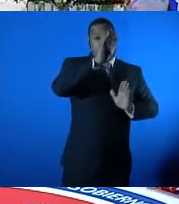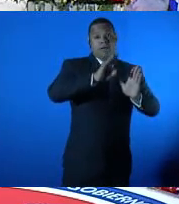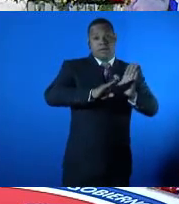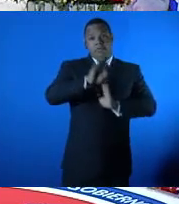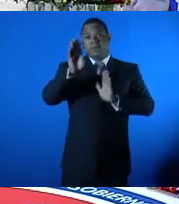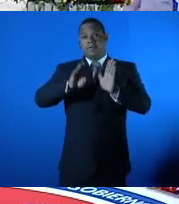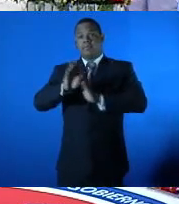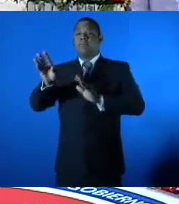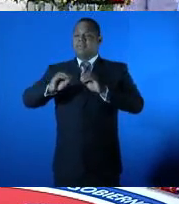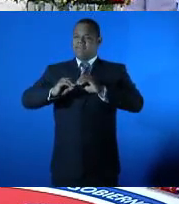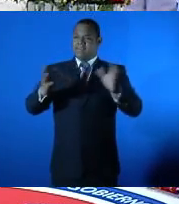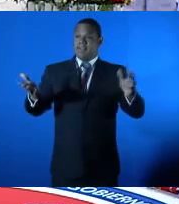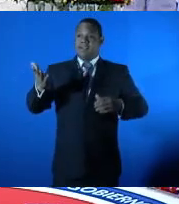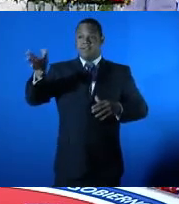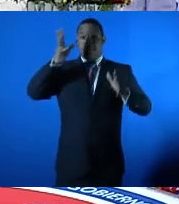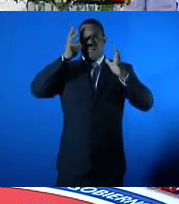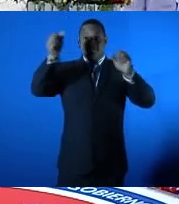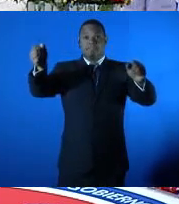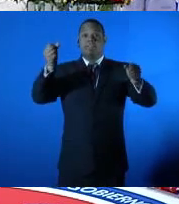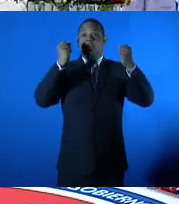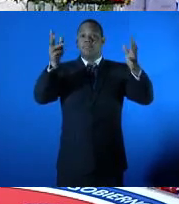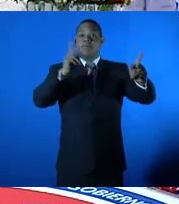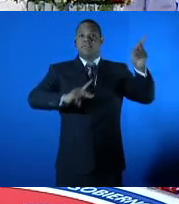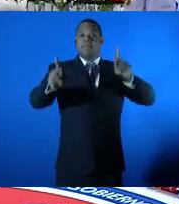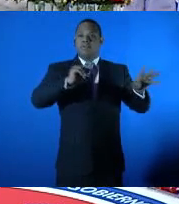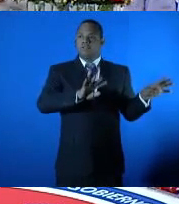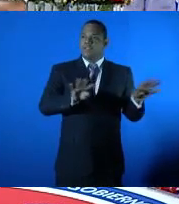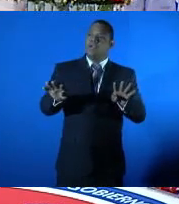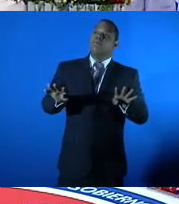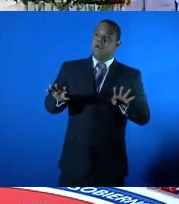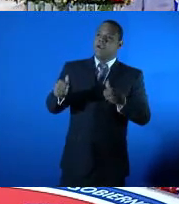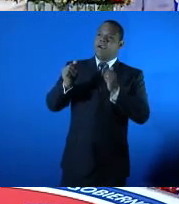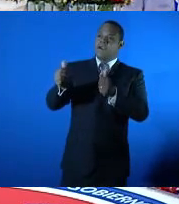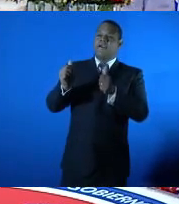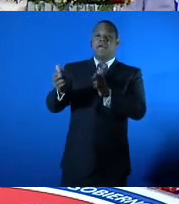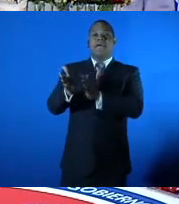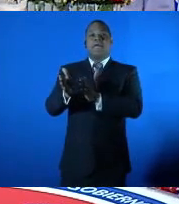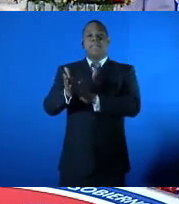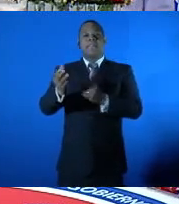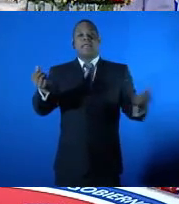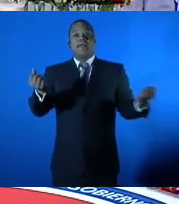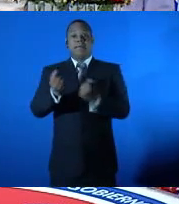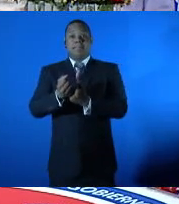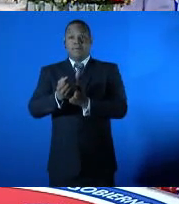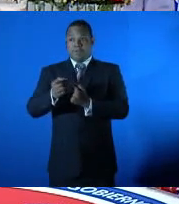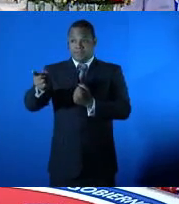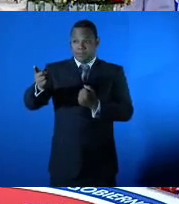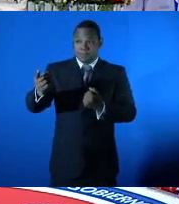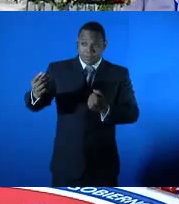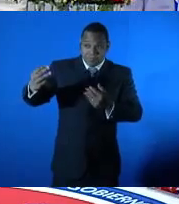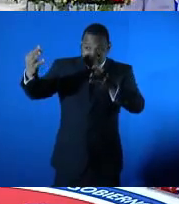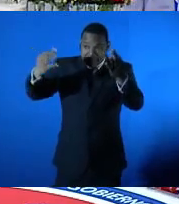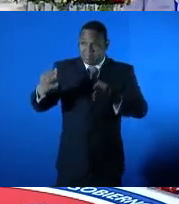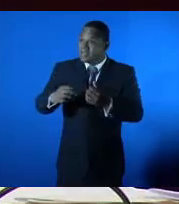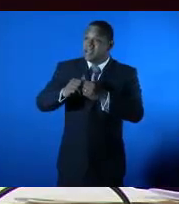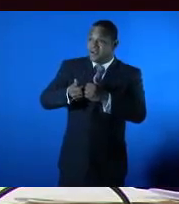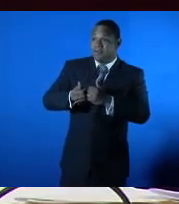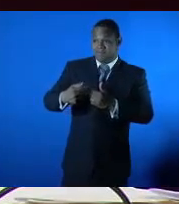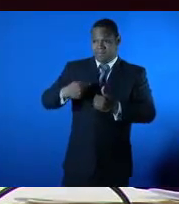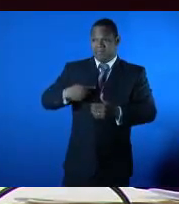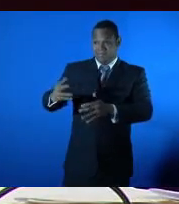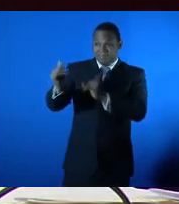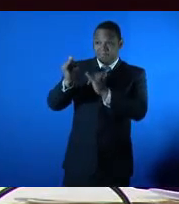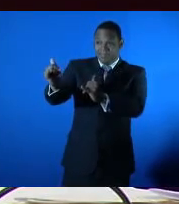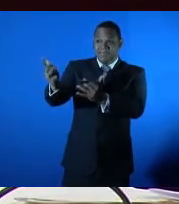el presidente Medina. Tal vez me puede ofrecer la fórmula para que en el futuro yo pueda tener algo similar. Ahora